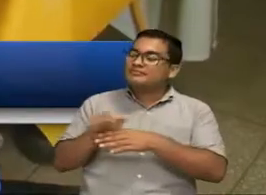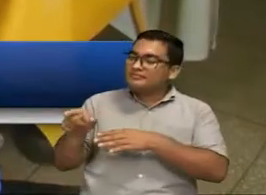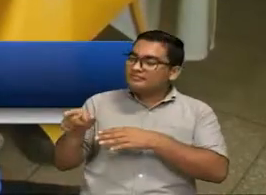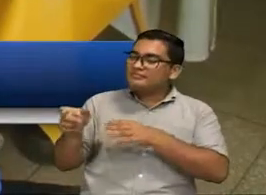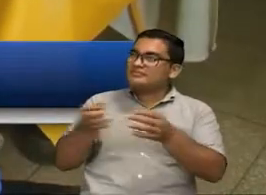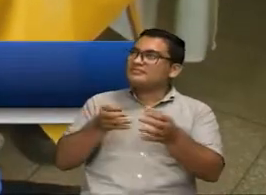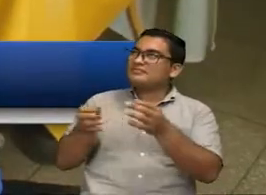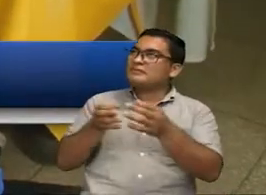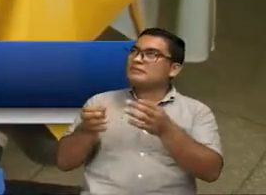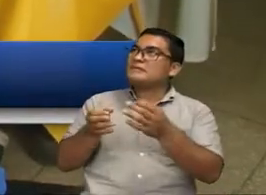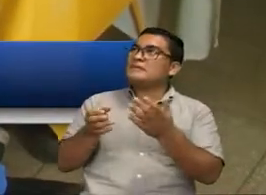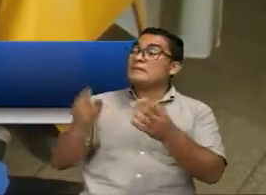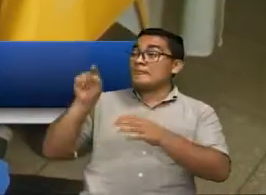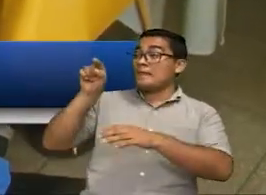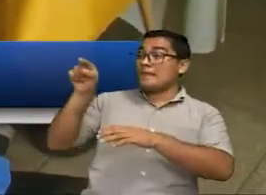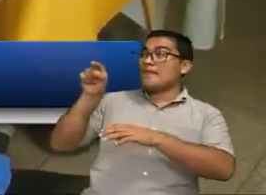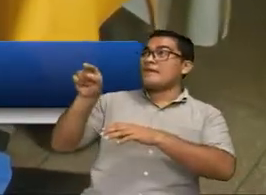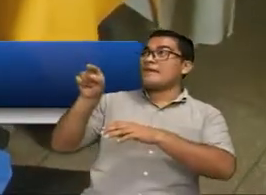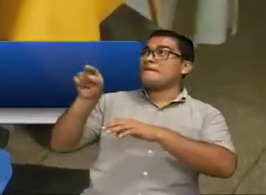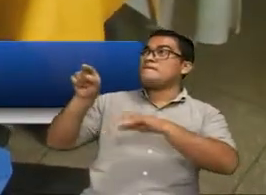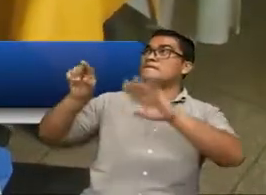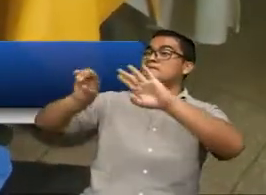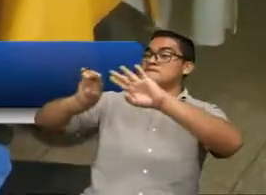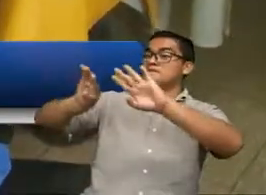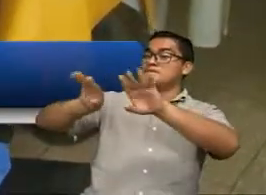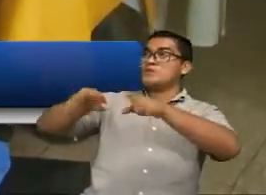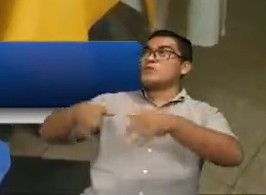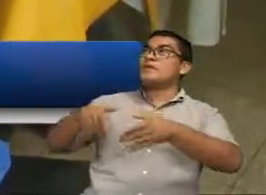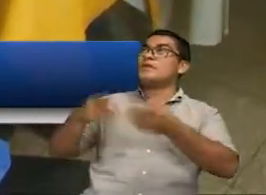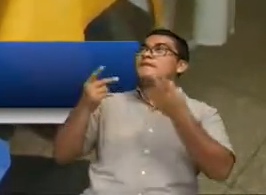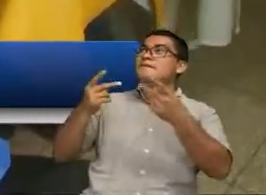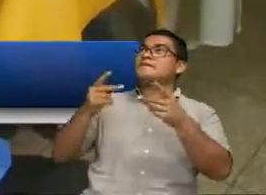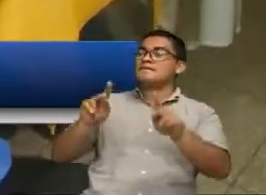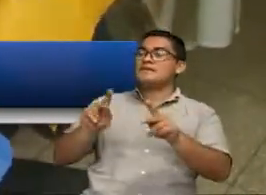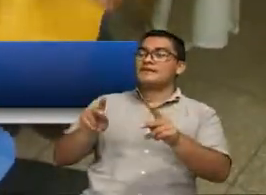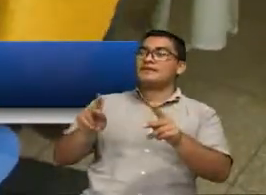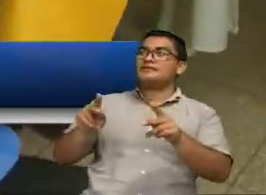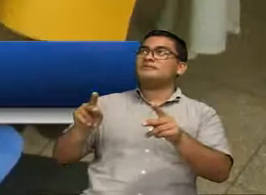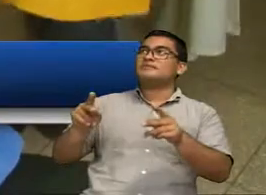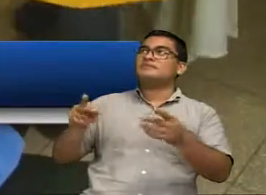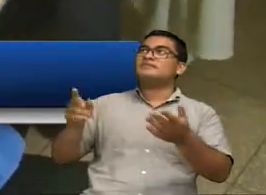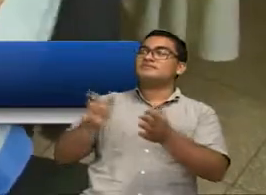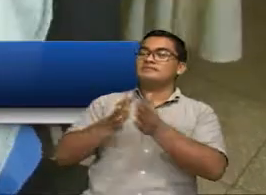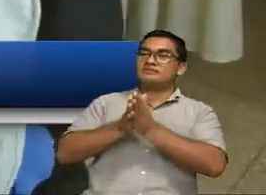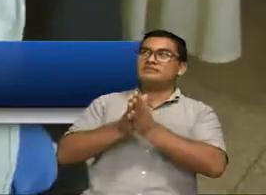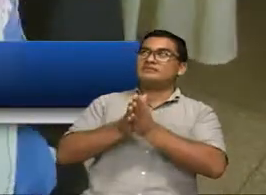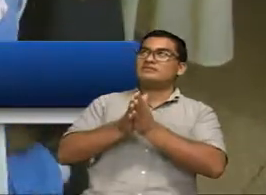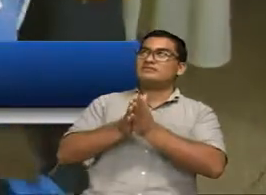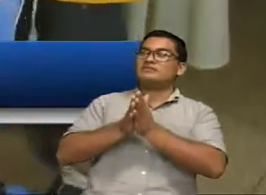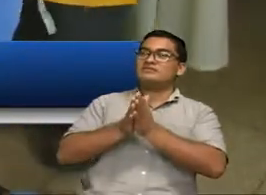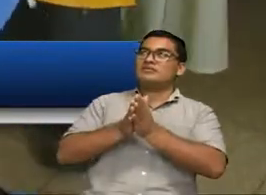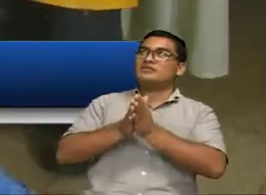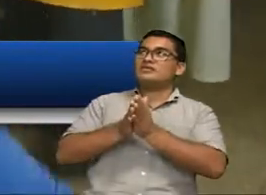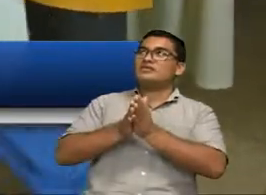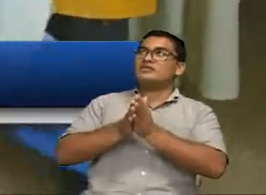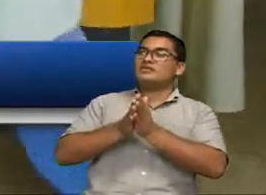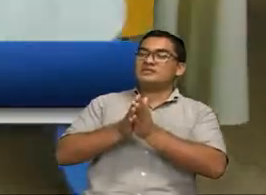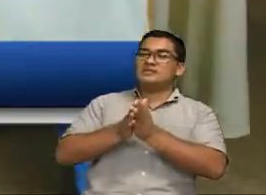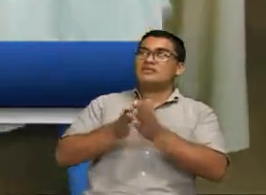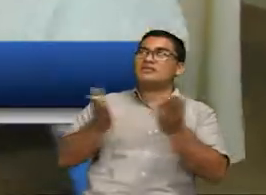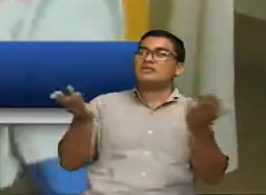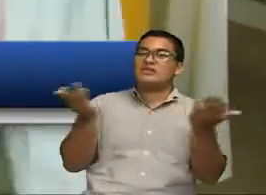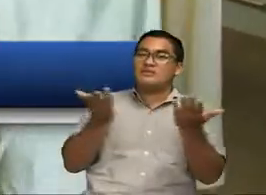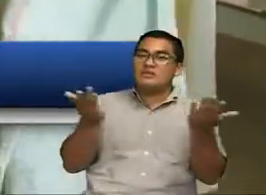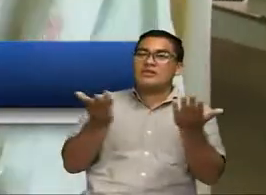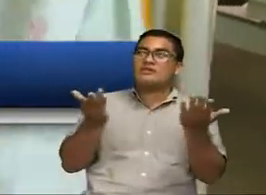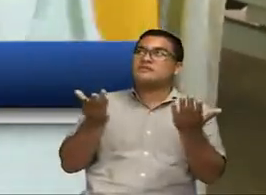Entonces, ella está, pero no, levántate y te pones en cuclilla. Ahí está en cuclilla la compañera.